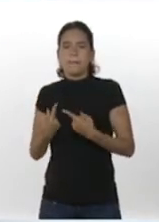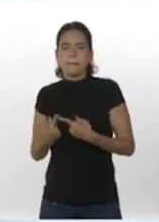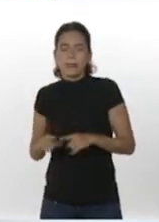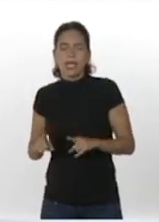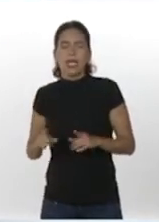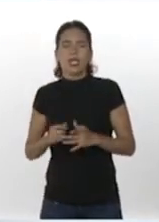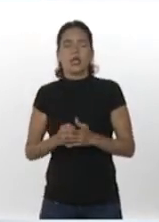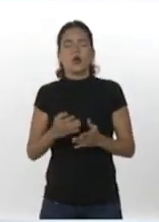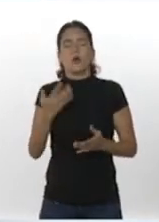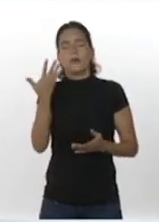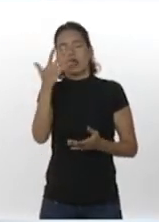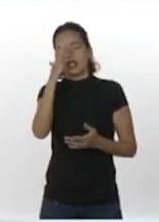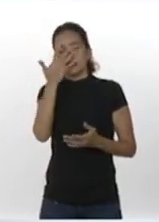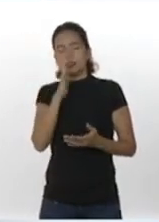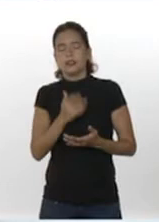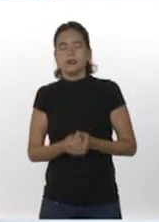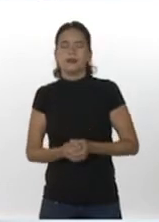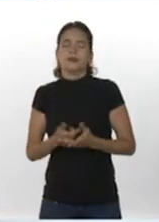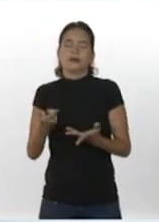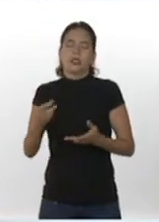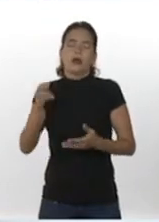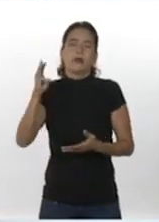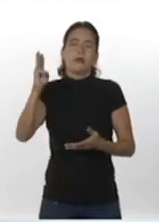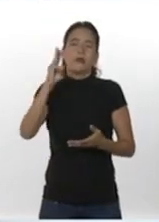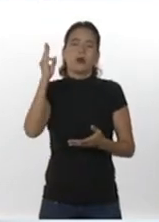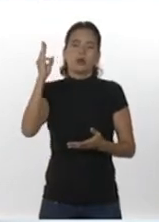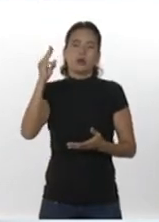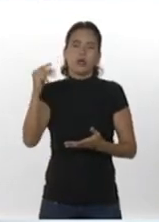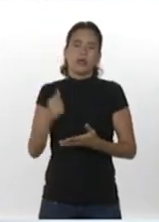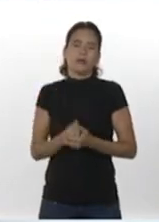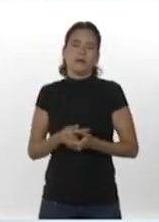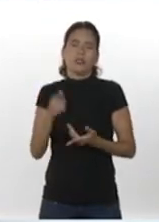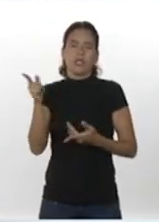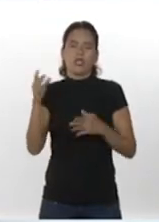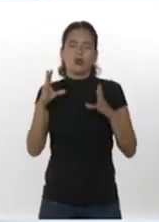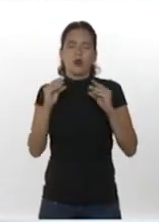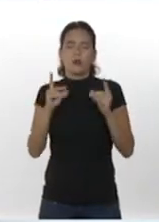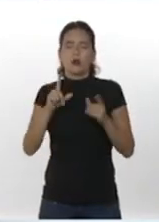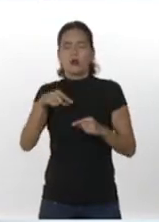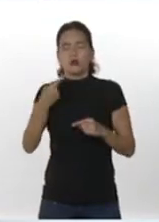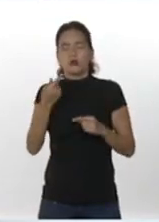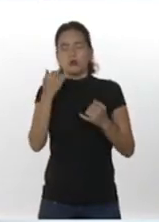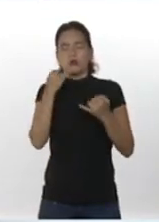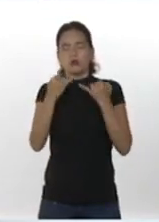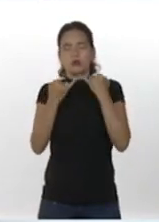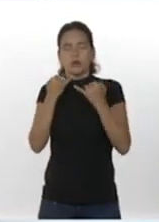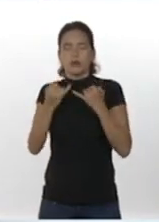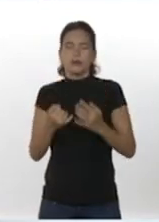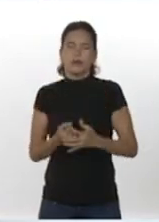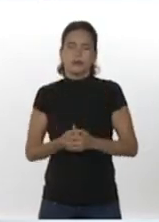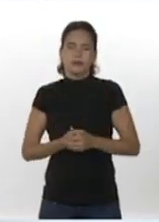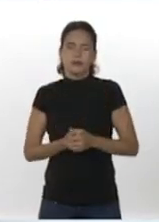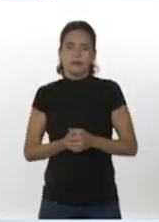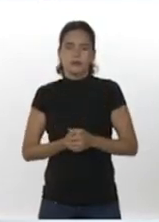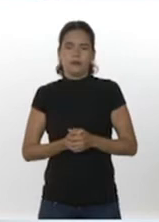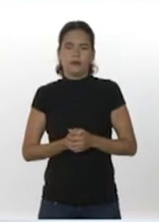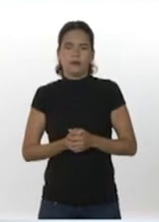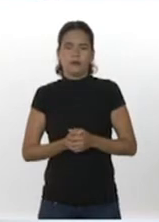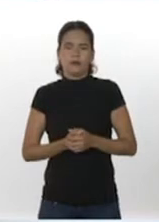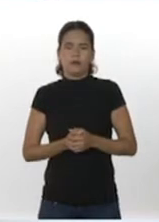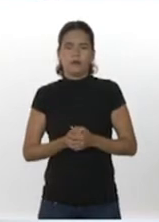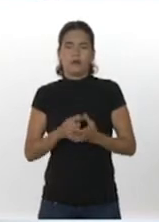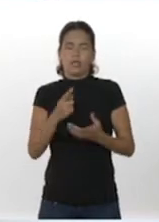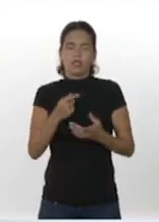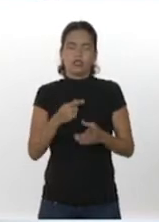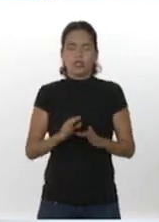el territorio brasileño fue conquistado por portugueses y ellos hablan como su lengua materna el portugués. Esa